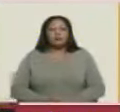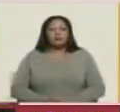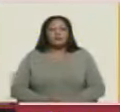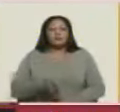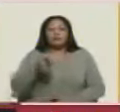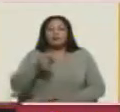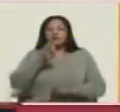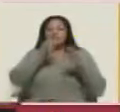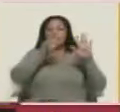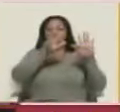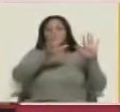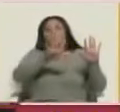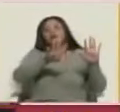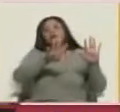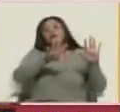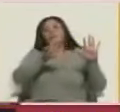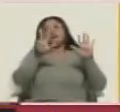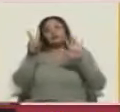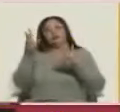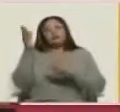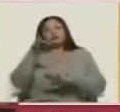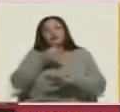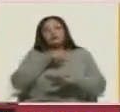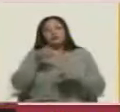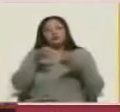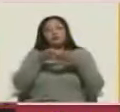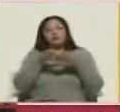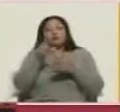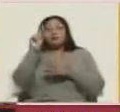97% de los partidos. Es decir,